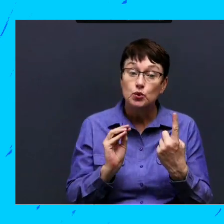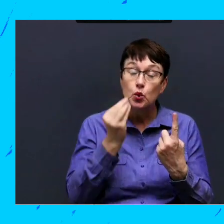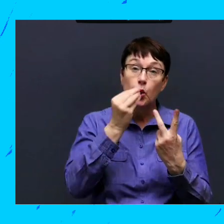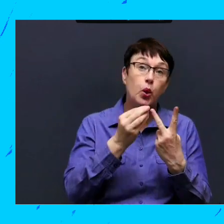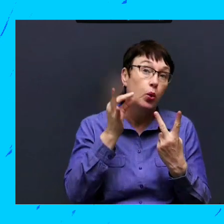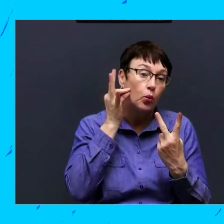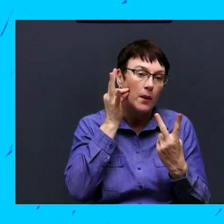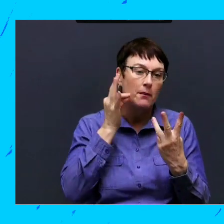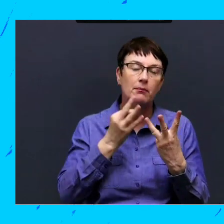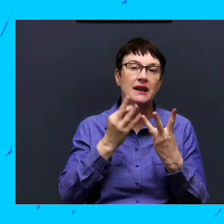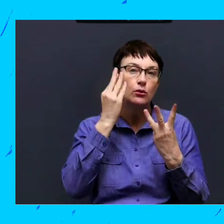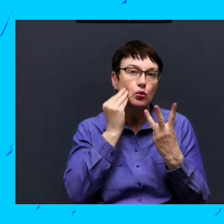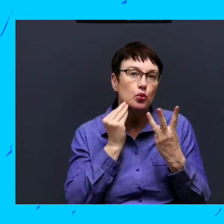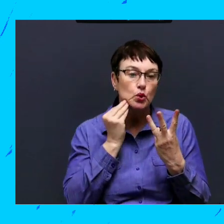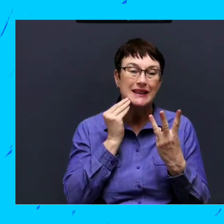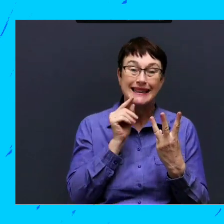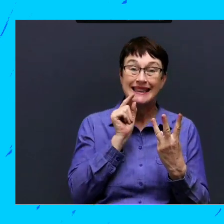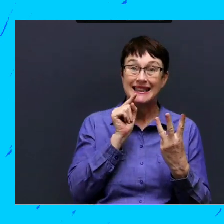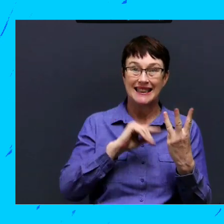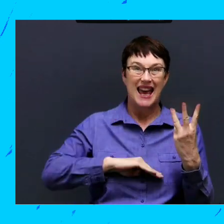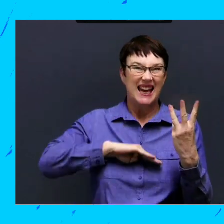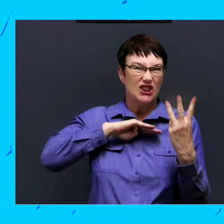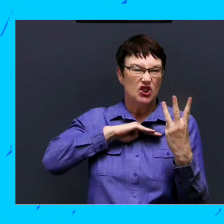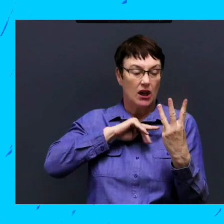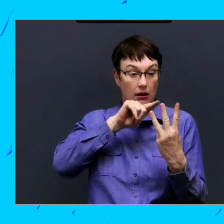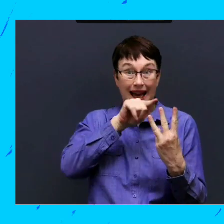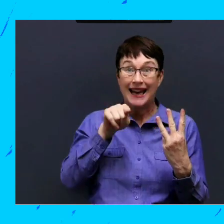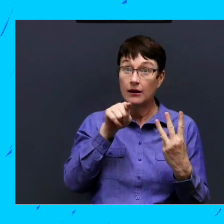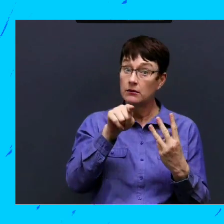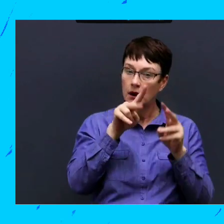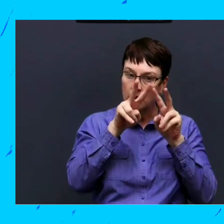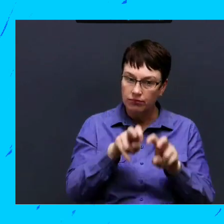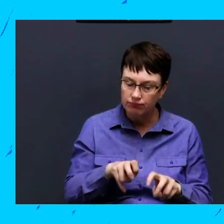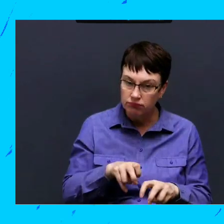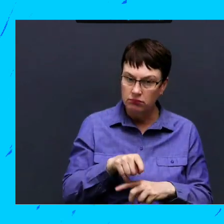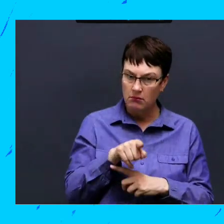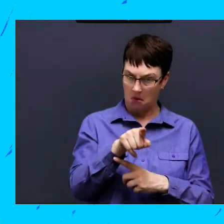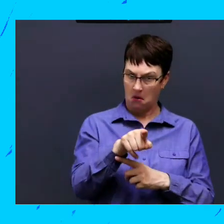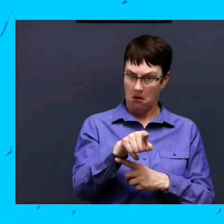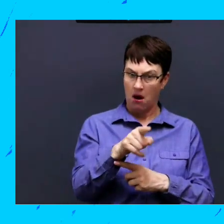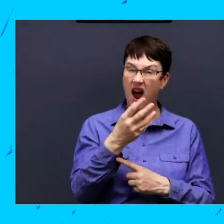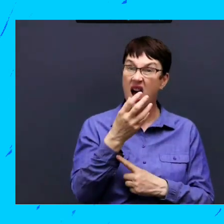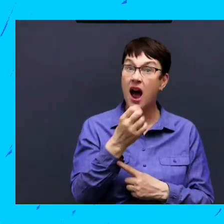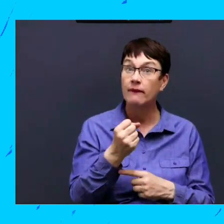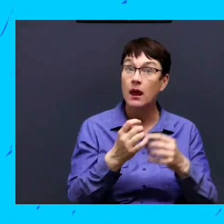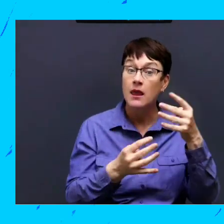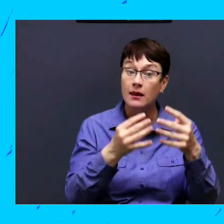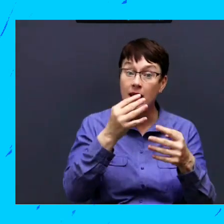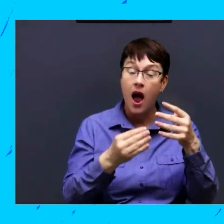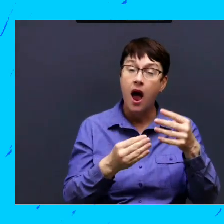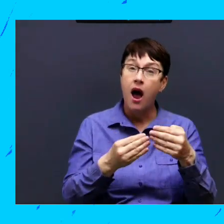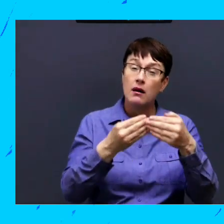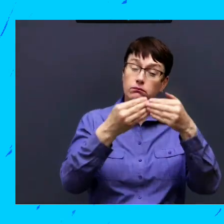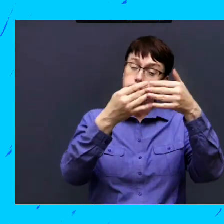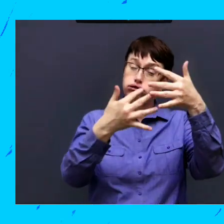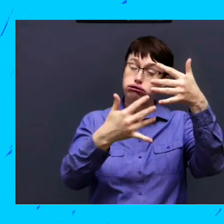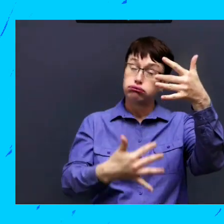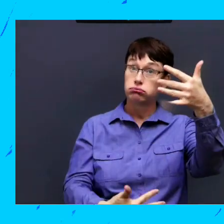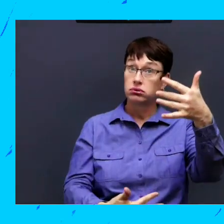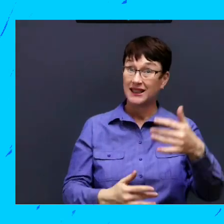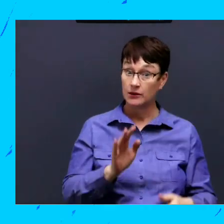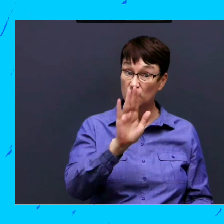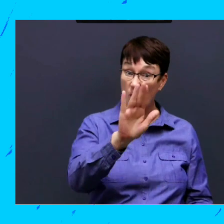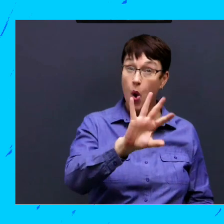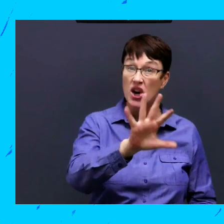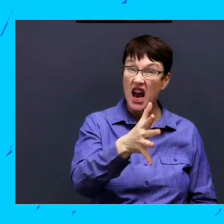salud materna y de niños, y se lo ponen en el chat, van a ver, encontrar muchos datos en sus países.